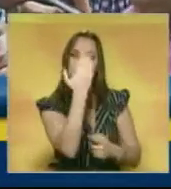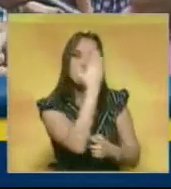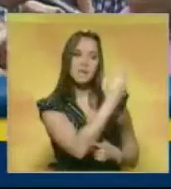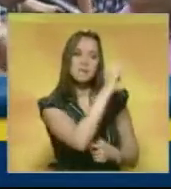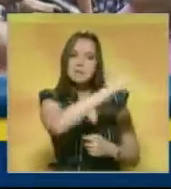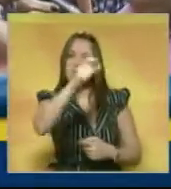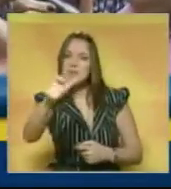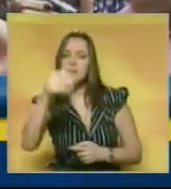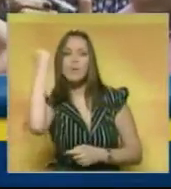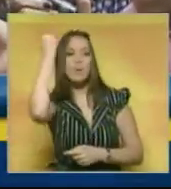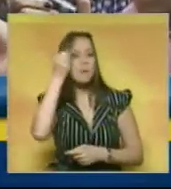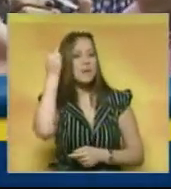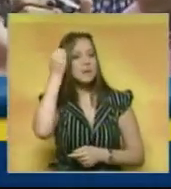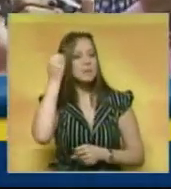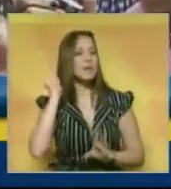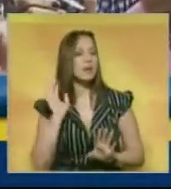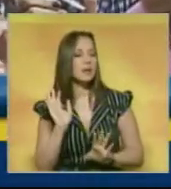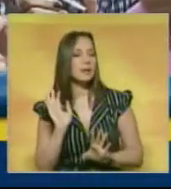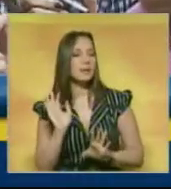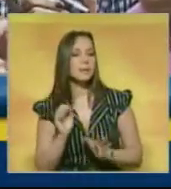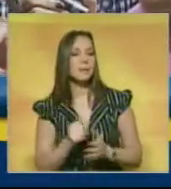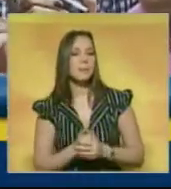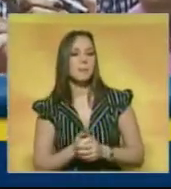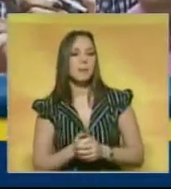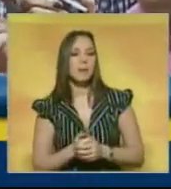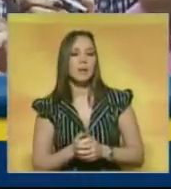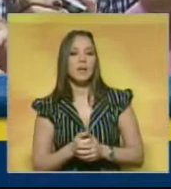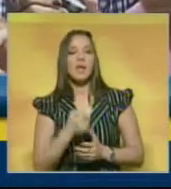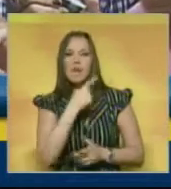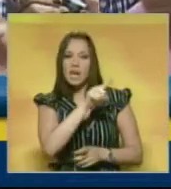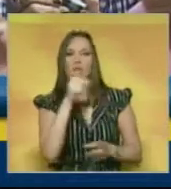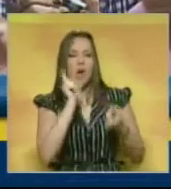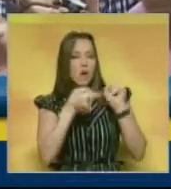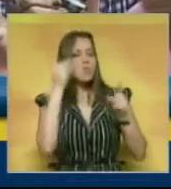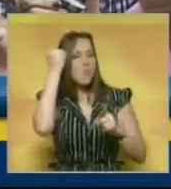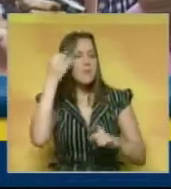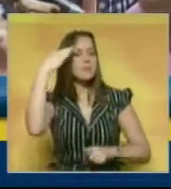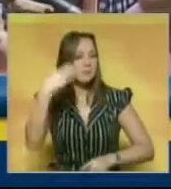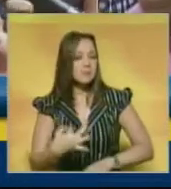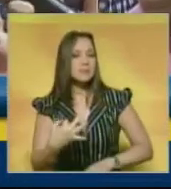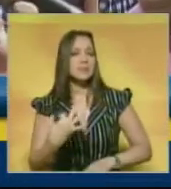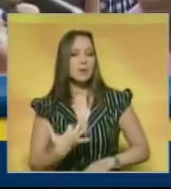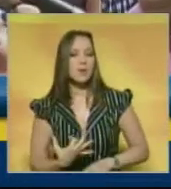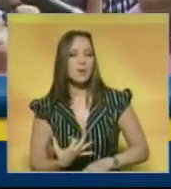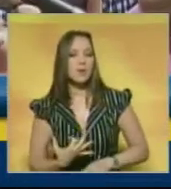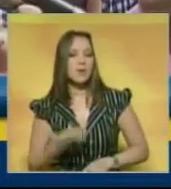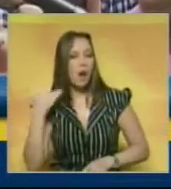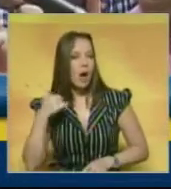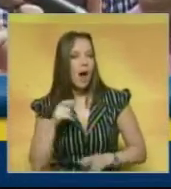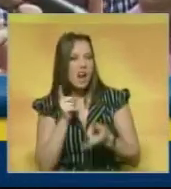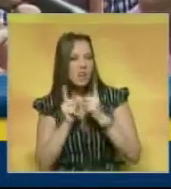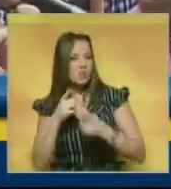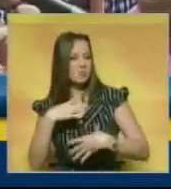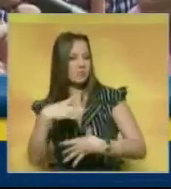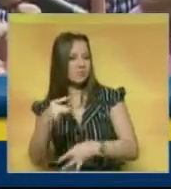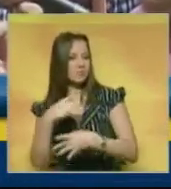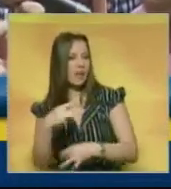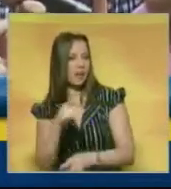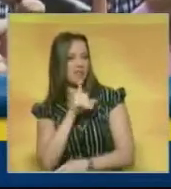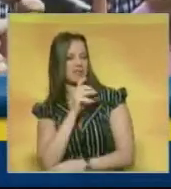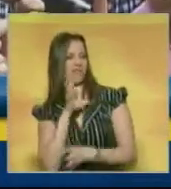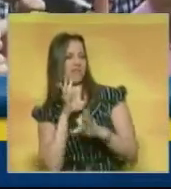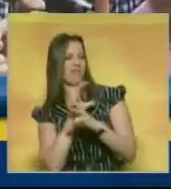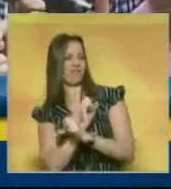percepción, en algunos casos tienen casi la certeza de que hay intereses oscuros